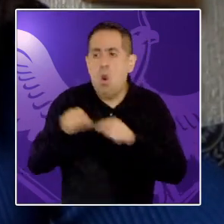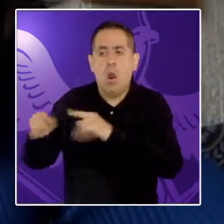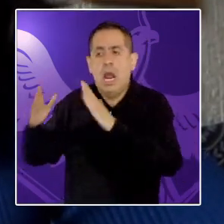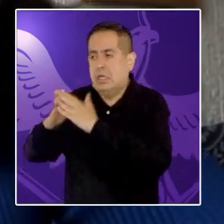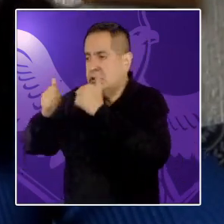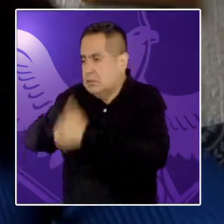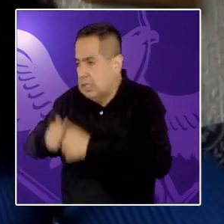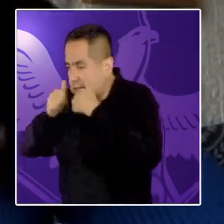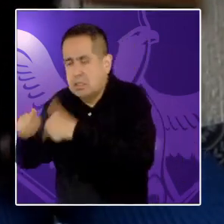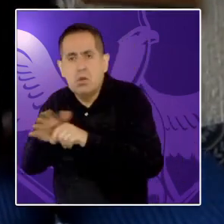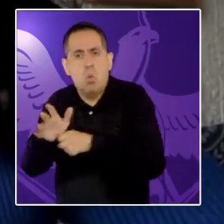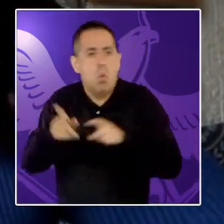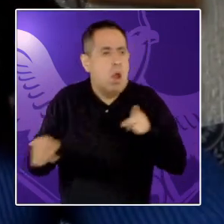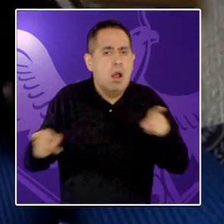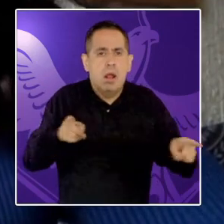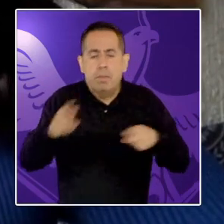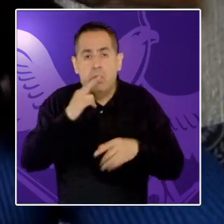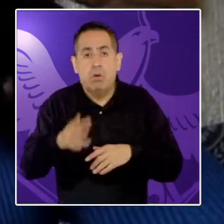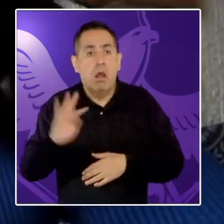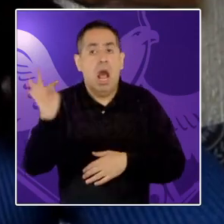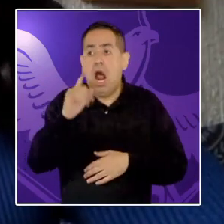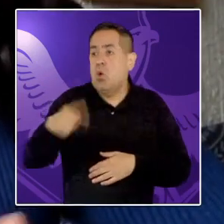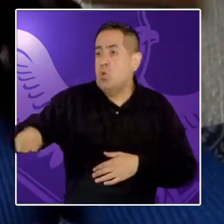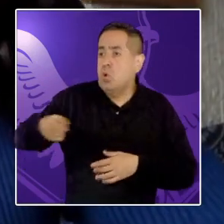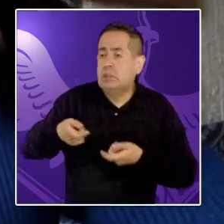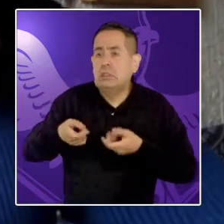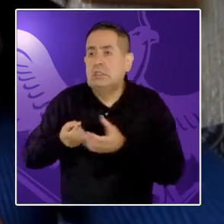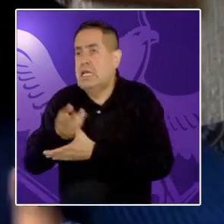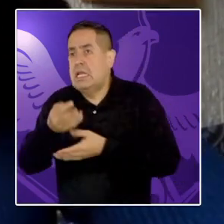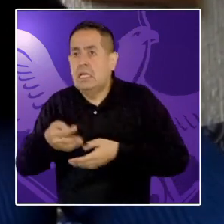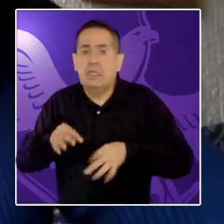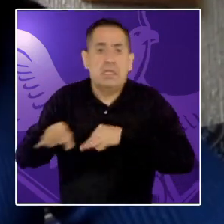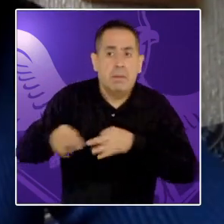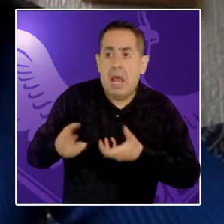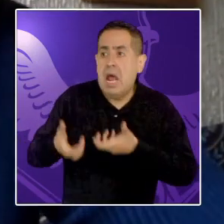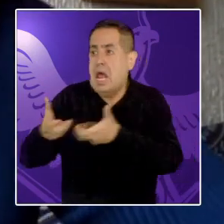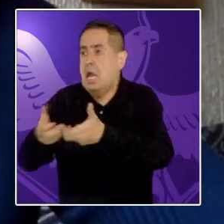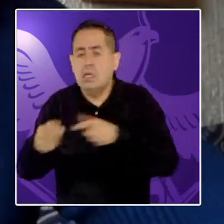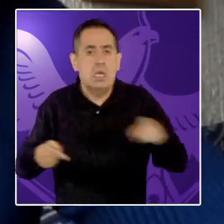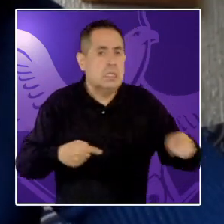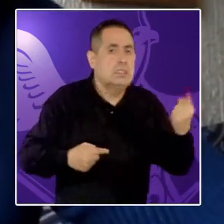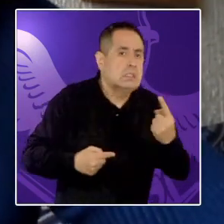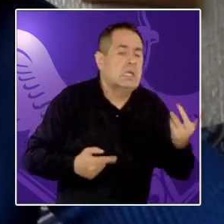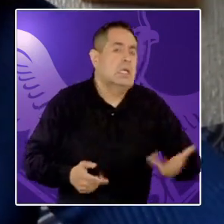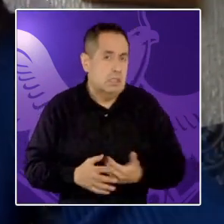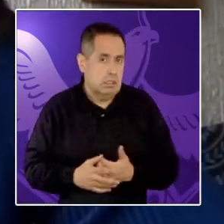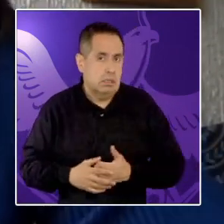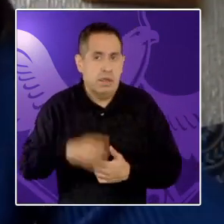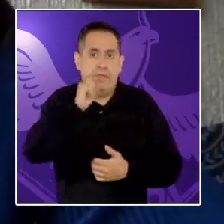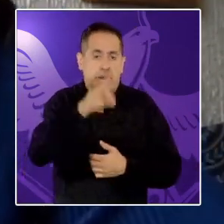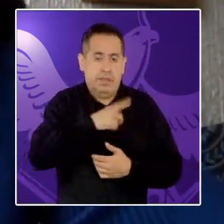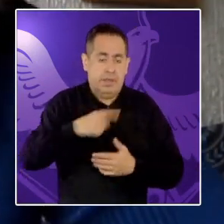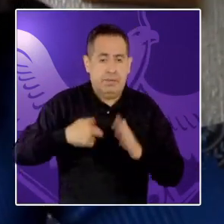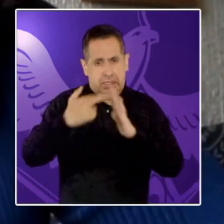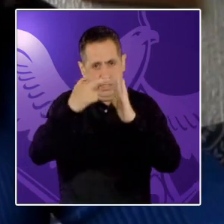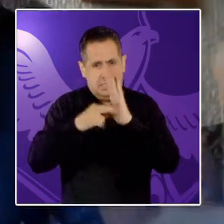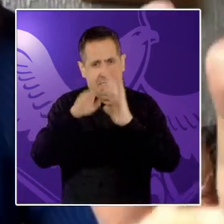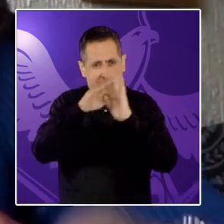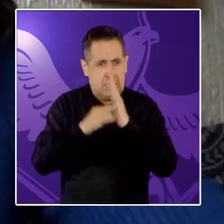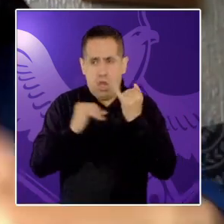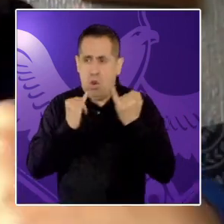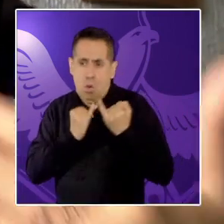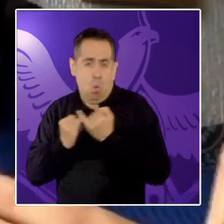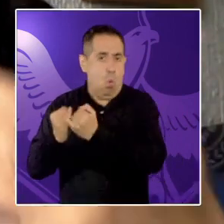atención como quienes estamos confinados en nuestros hogares o quienes han tenido que salir a la calle para ganarse el alimento. También es necesario